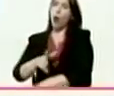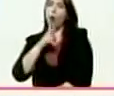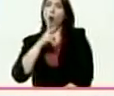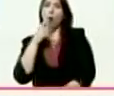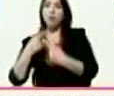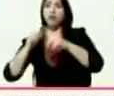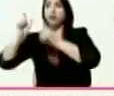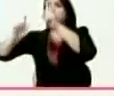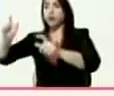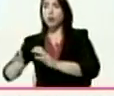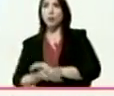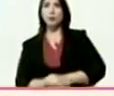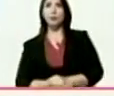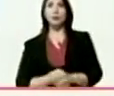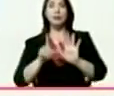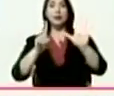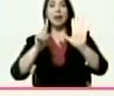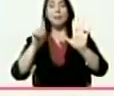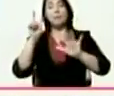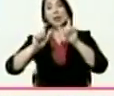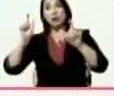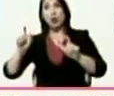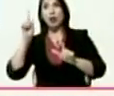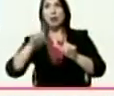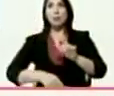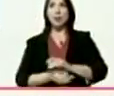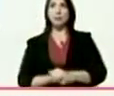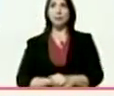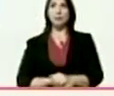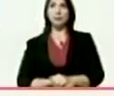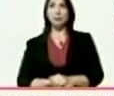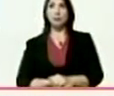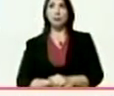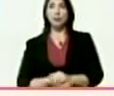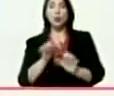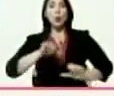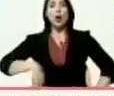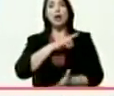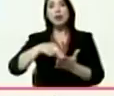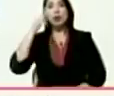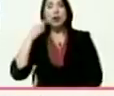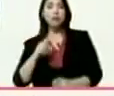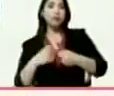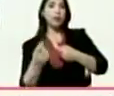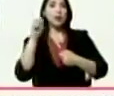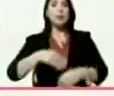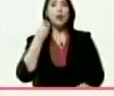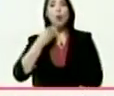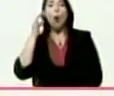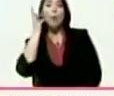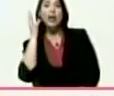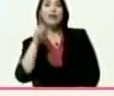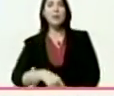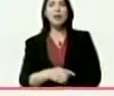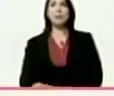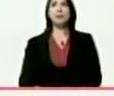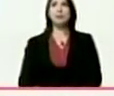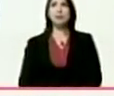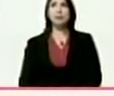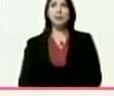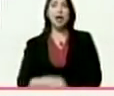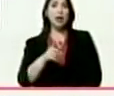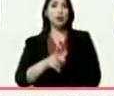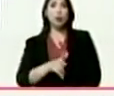lamentablemente mató a 6 personas, entre ellos incluso un guardia nacional retirado, un adolescente, pero presentaron que fue una acción